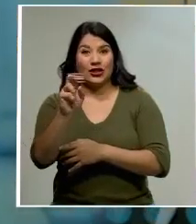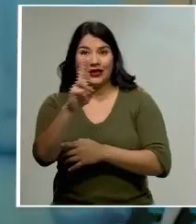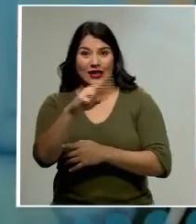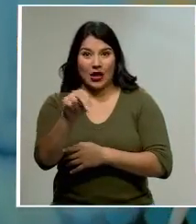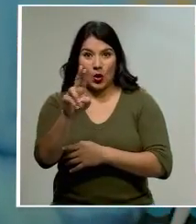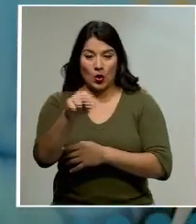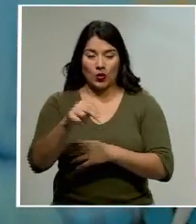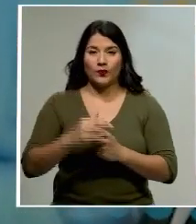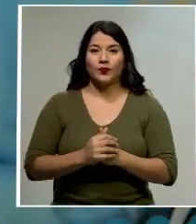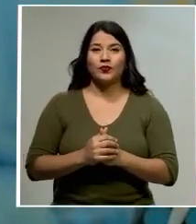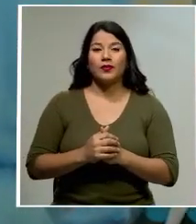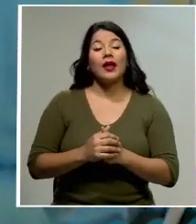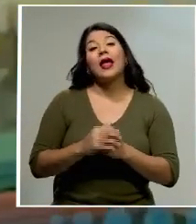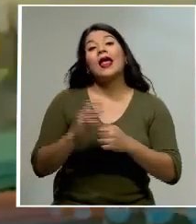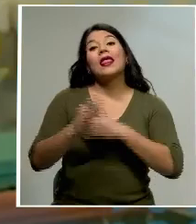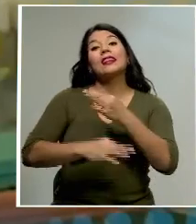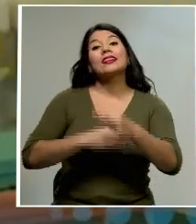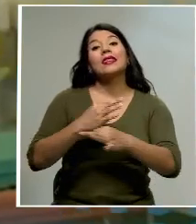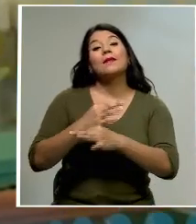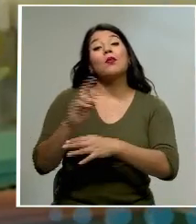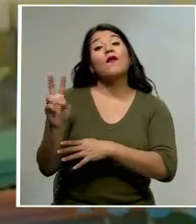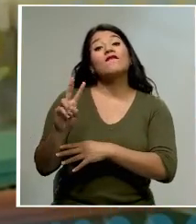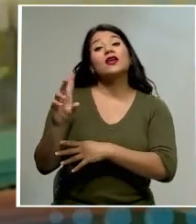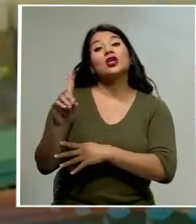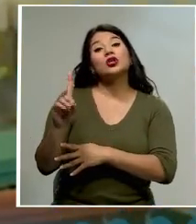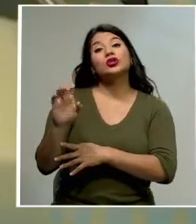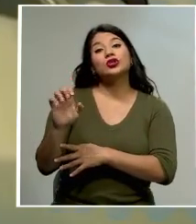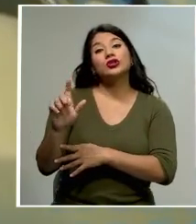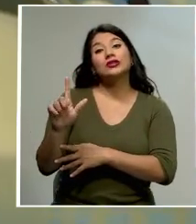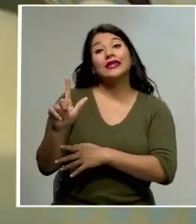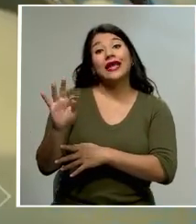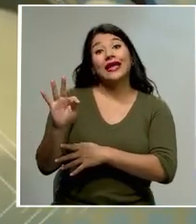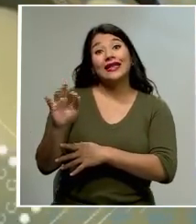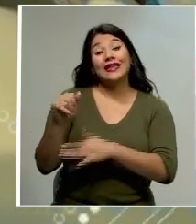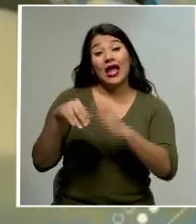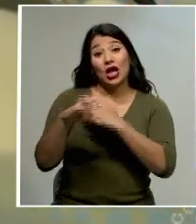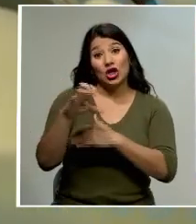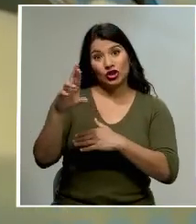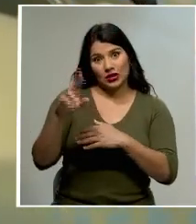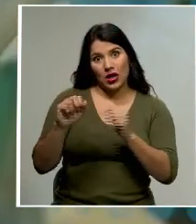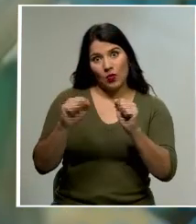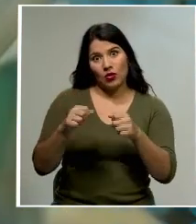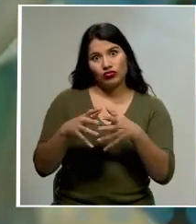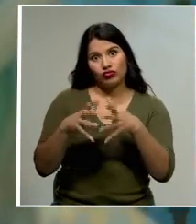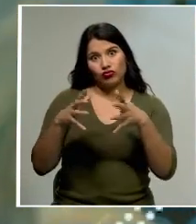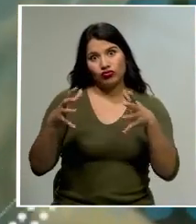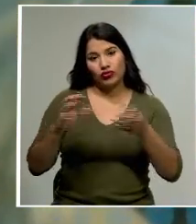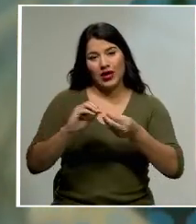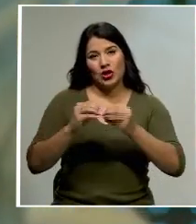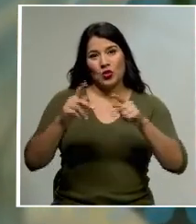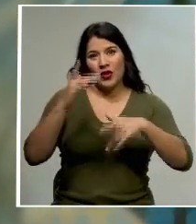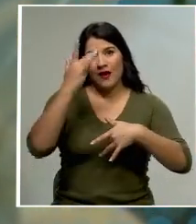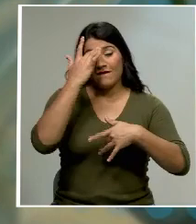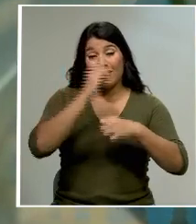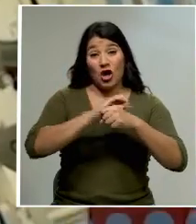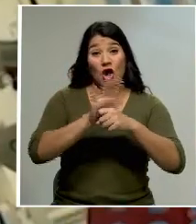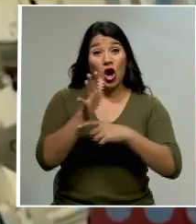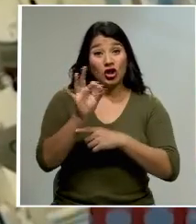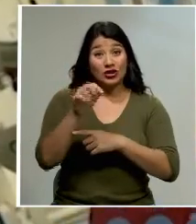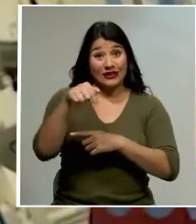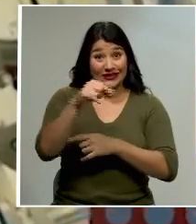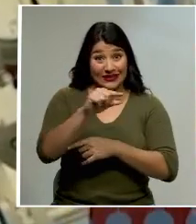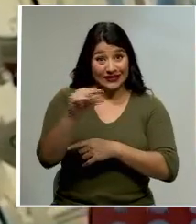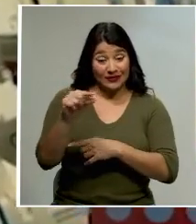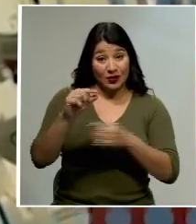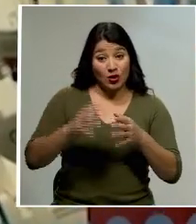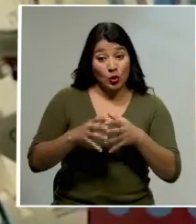La variante Delta en nuestro país podría estar propiciando el aumento de contagios por COVID-19, pues en la última semana se reportó un